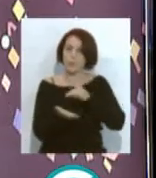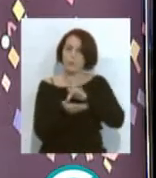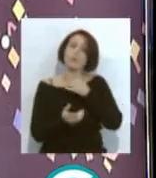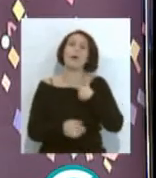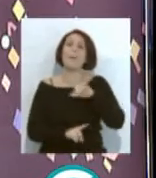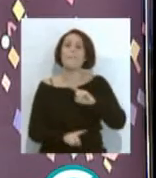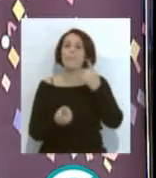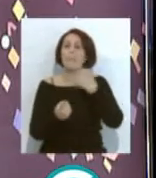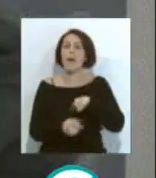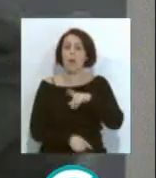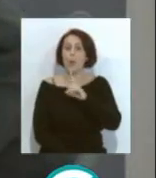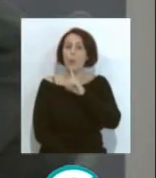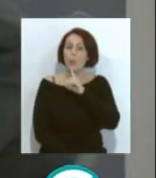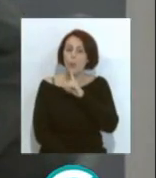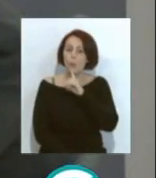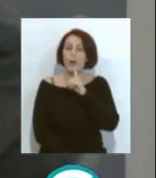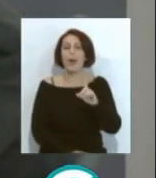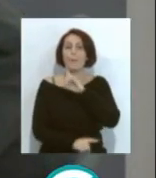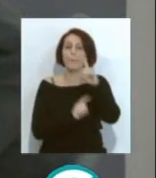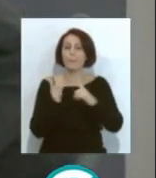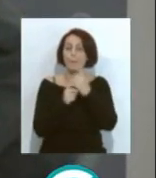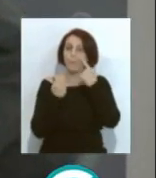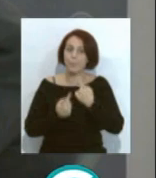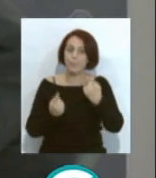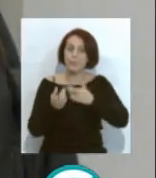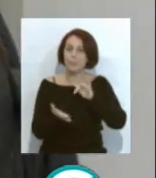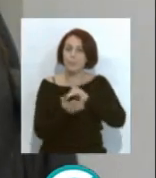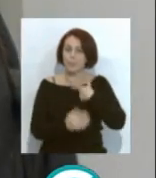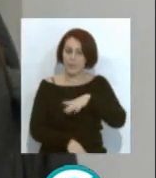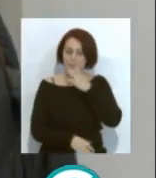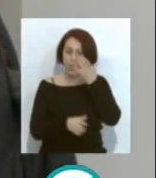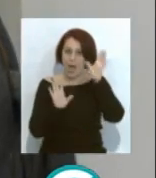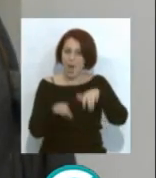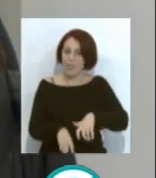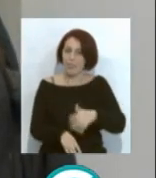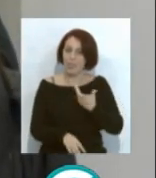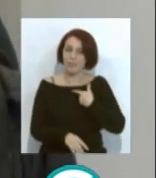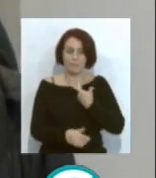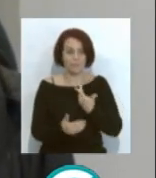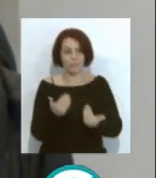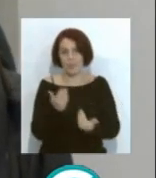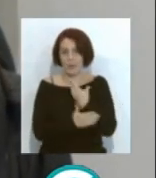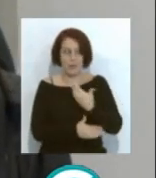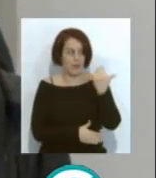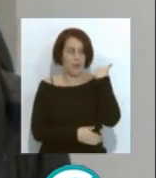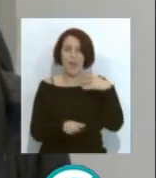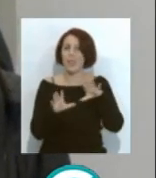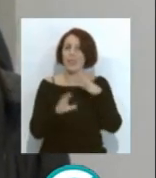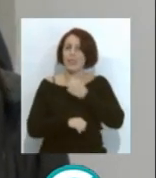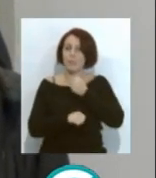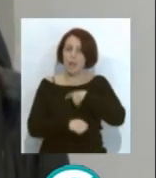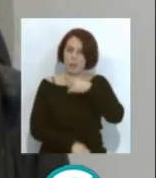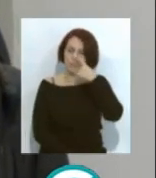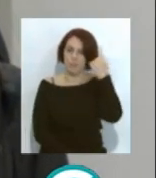aniversario. Soplamos las velas de ese primer aniversario de cuando el Carnaval de Cádiz tal día como el 10 de diciembre del pasado año,